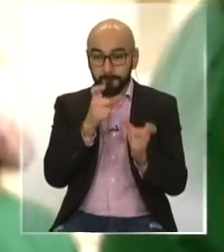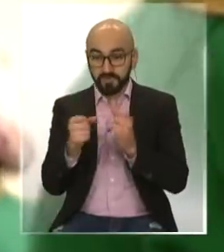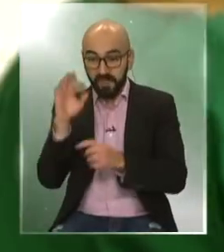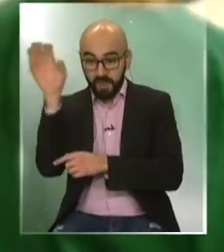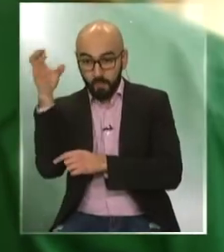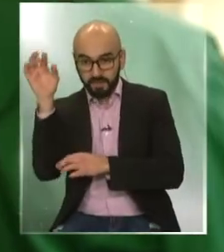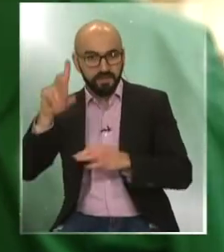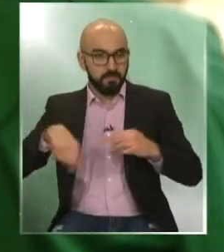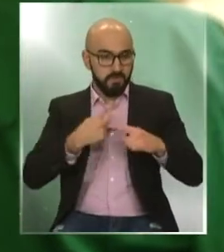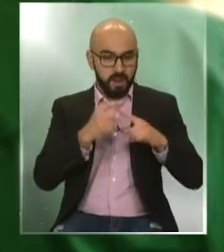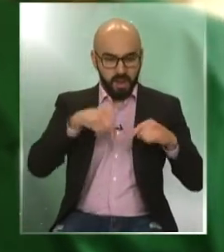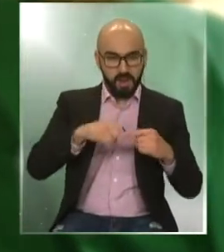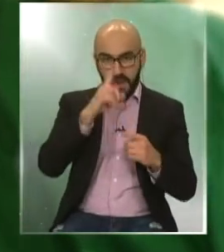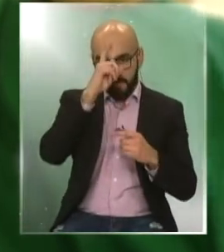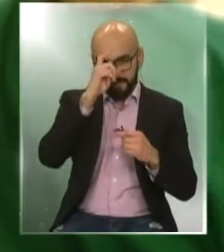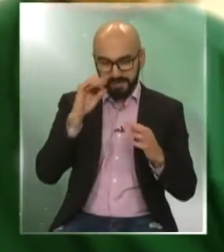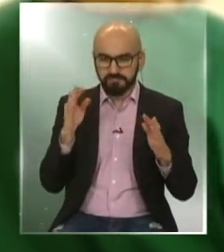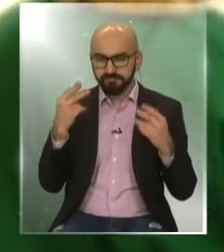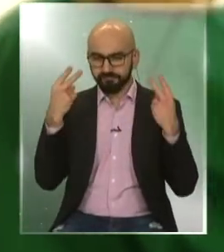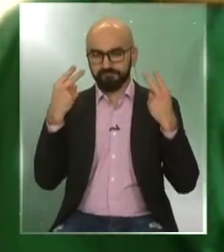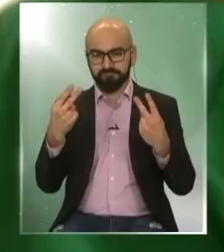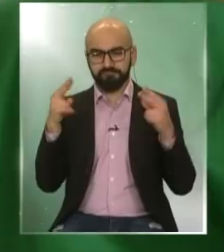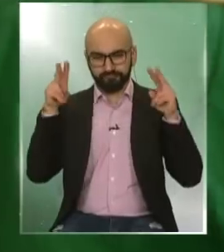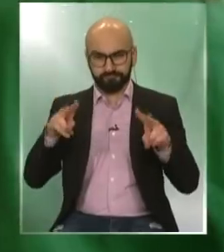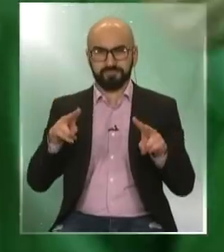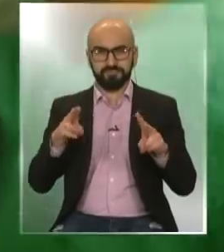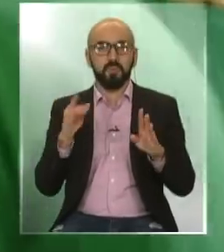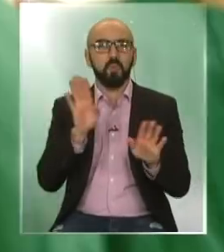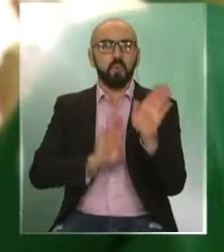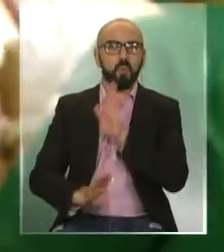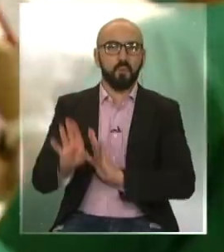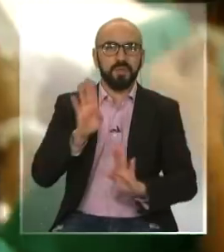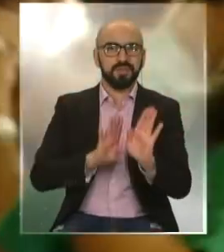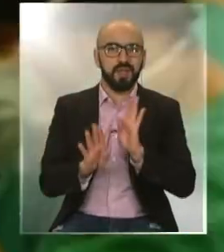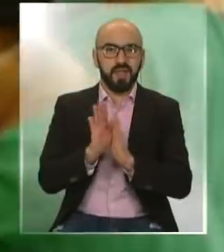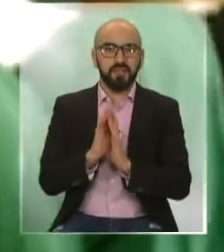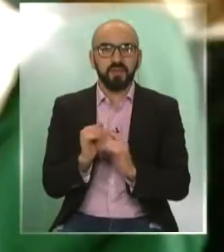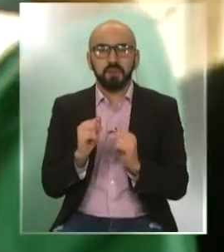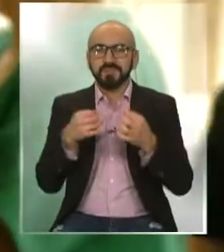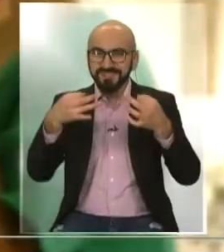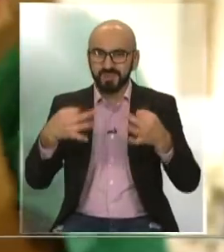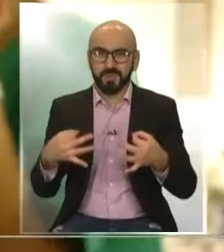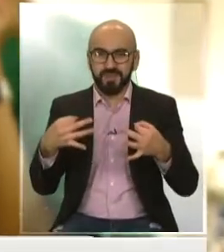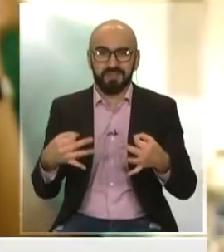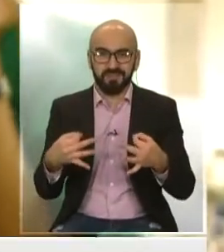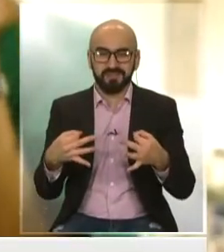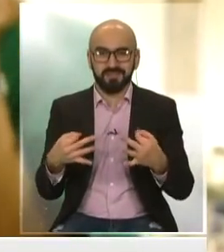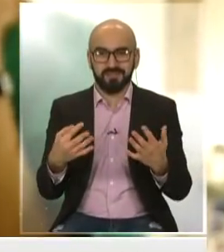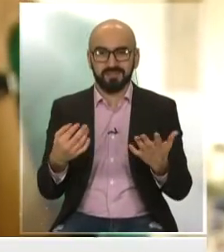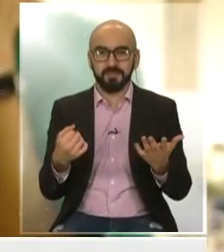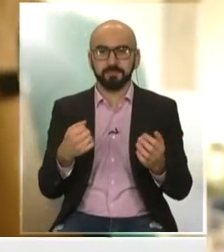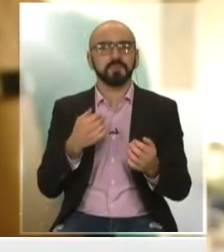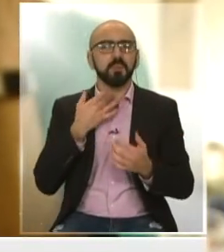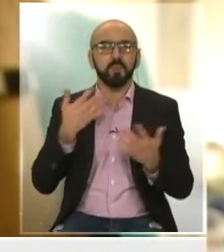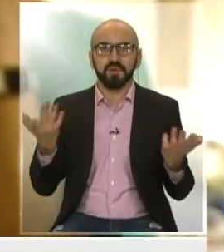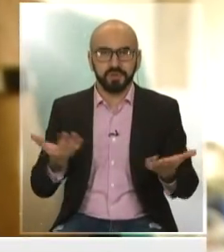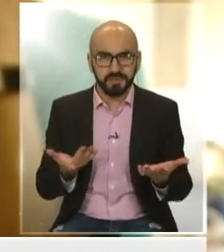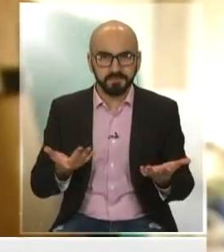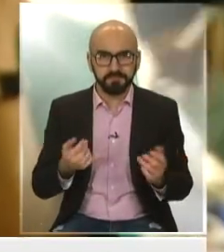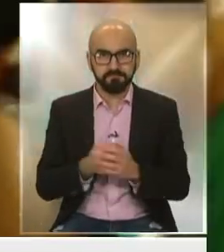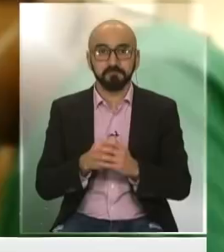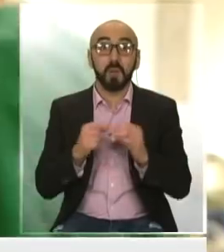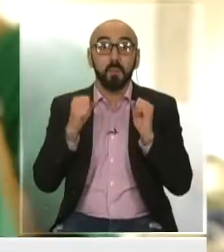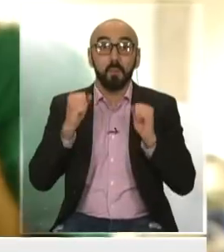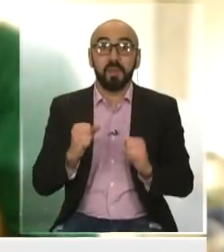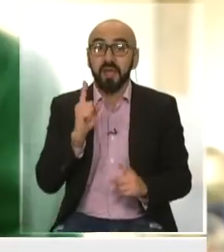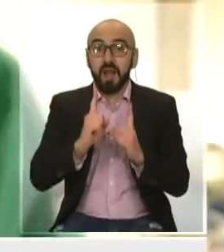ambulancia como el personal nuestro, resguardando que sea un proceso seguro, en realidad, porque pueden